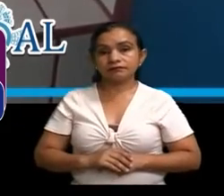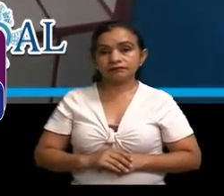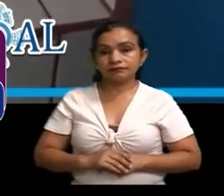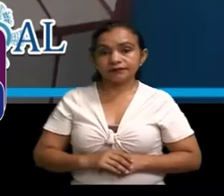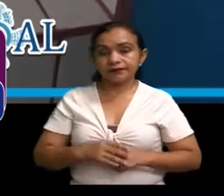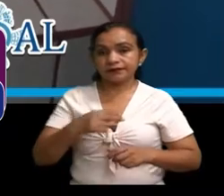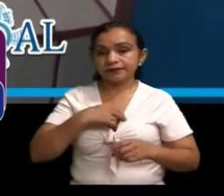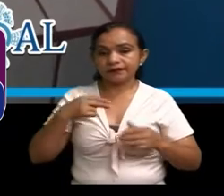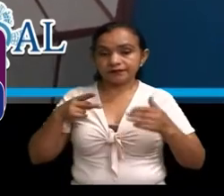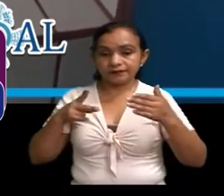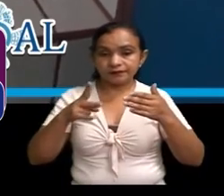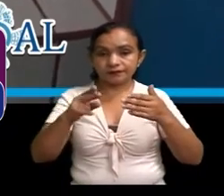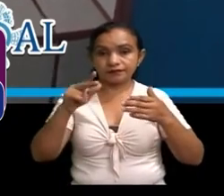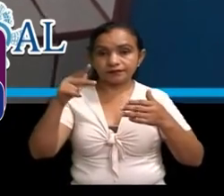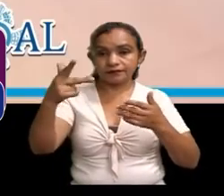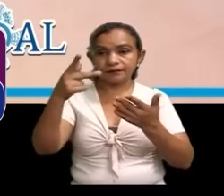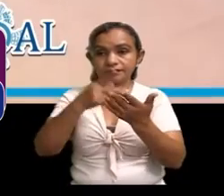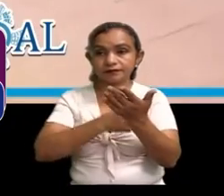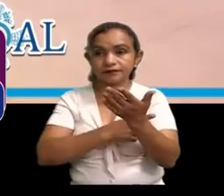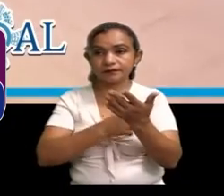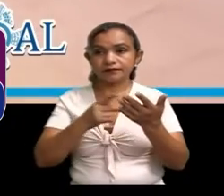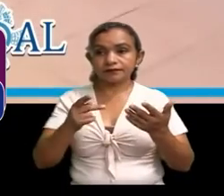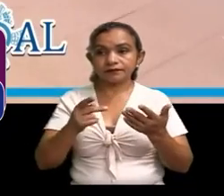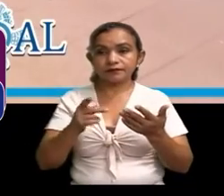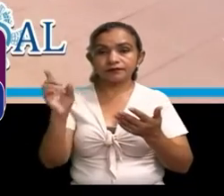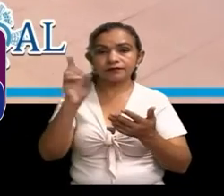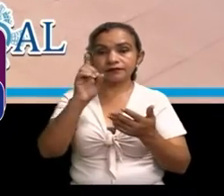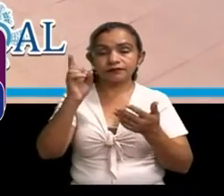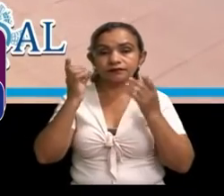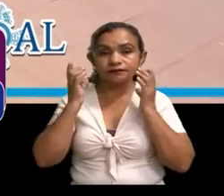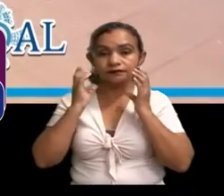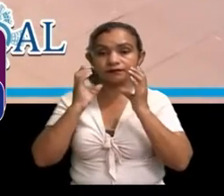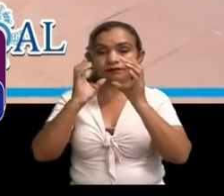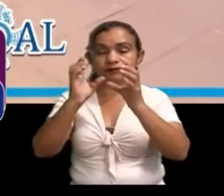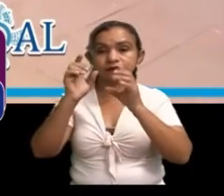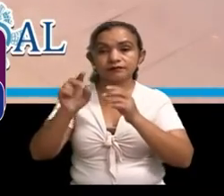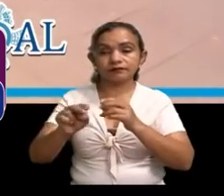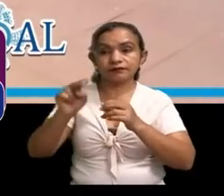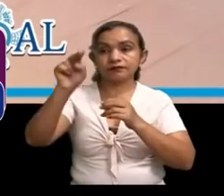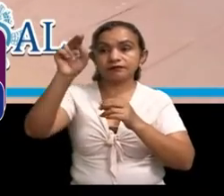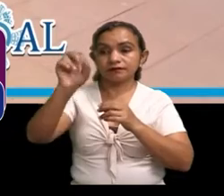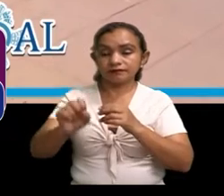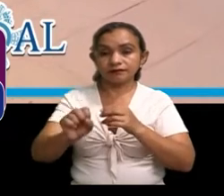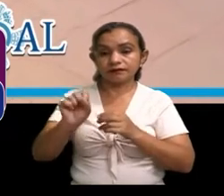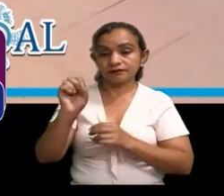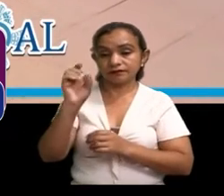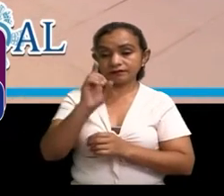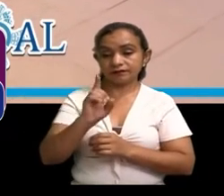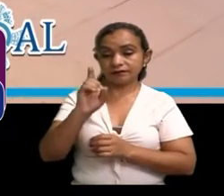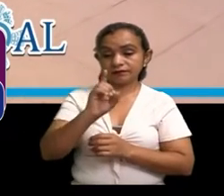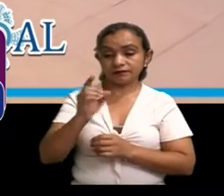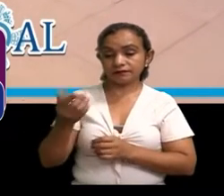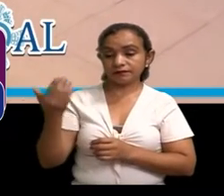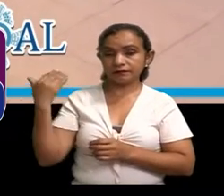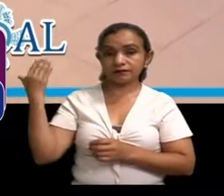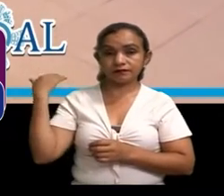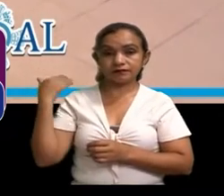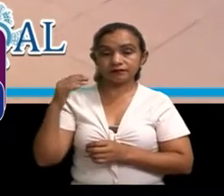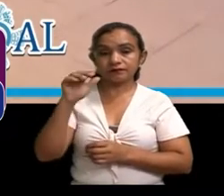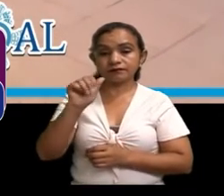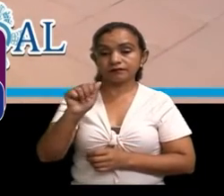a inaugurar 8 proyectos y la mayor parte de ellos están en la Costa Caribe. Okay. El domingo pasado recién nosotros inauguramos en